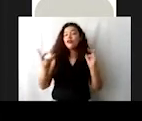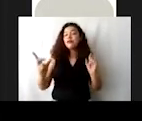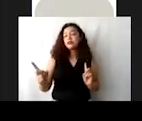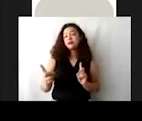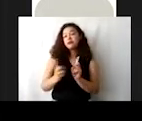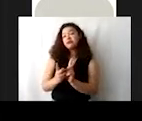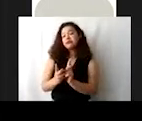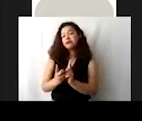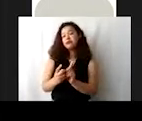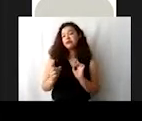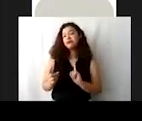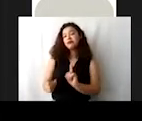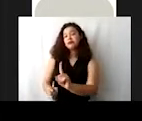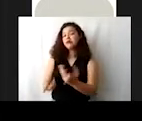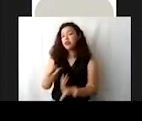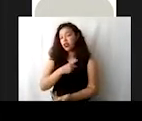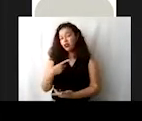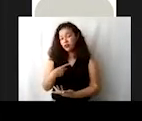notarios